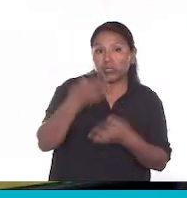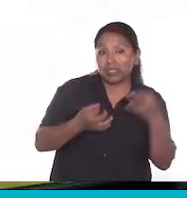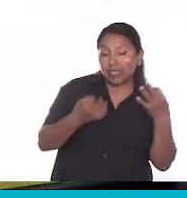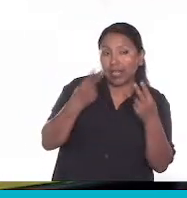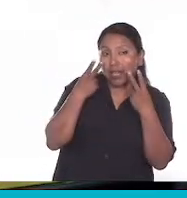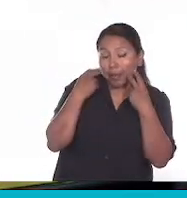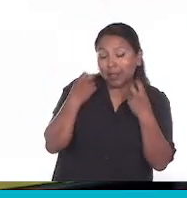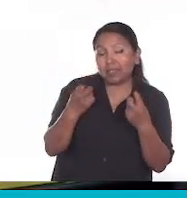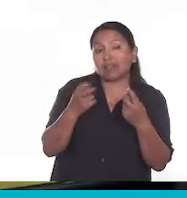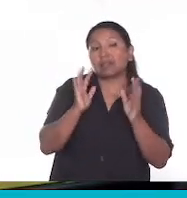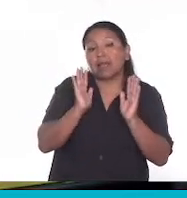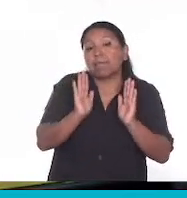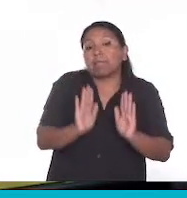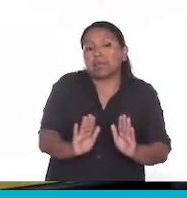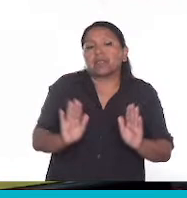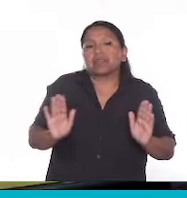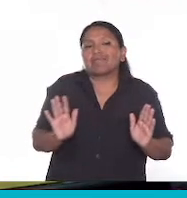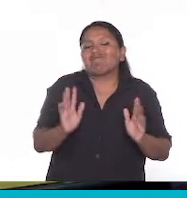investigación está paralizada